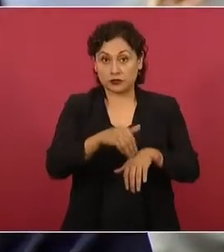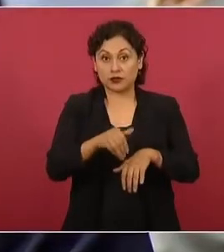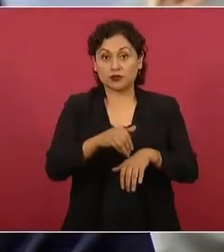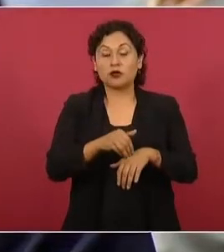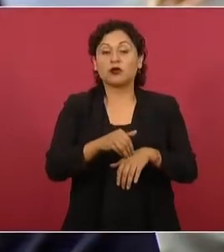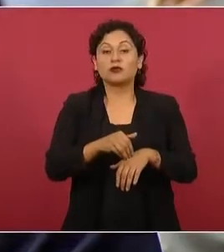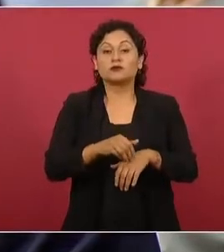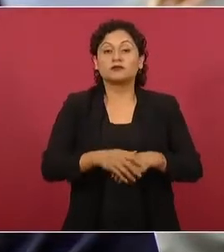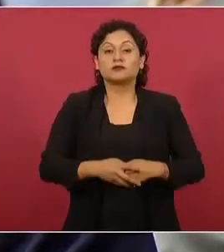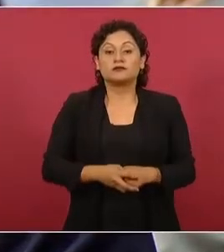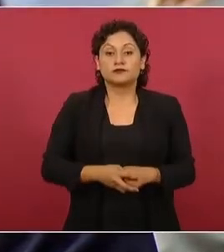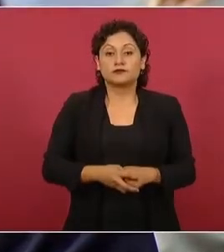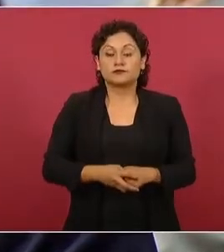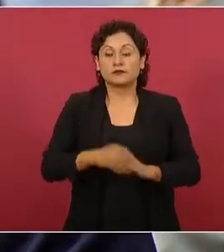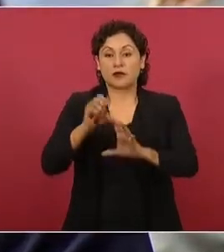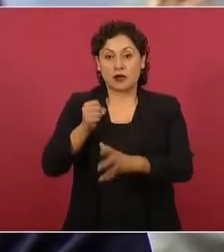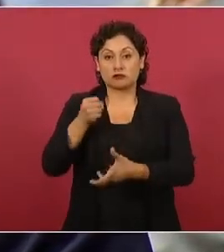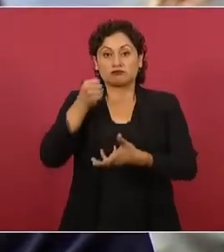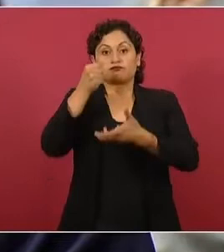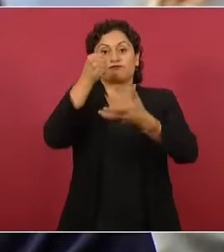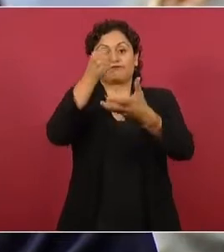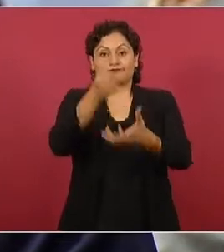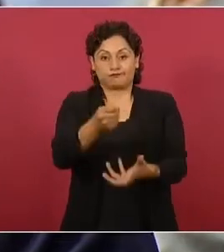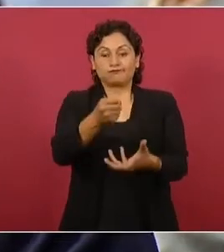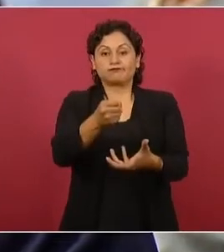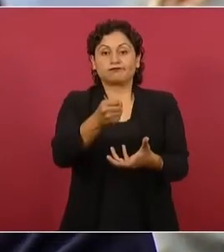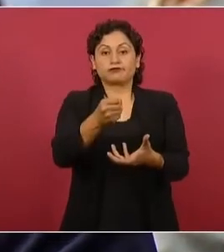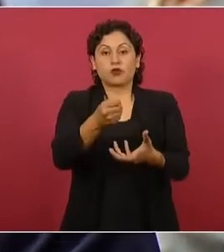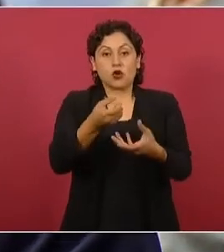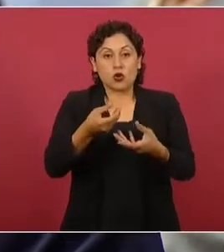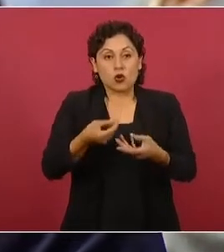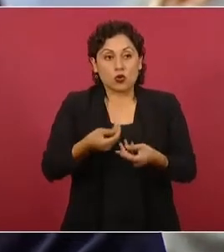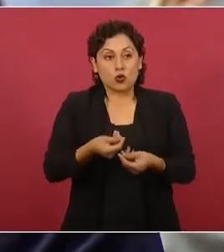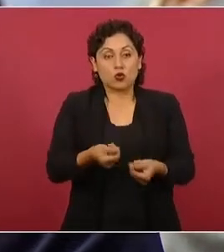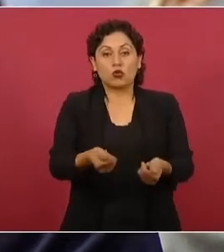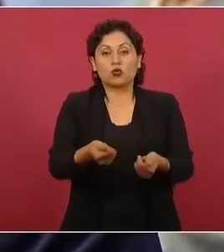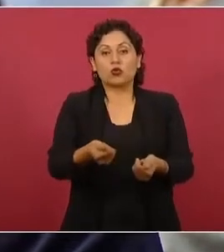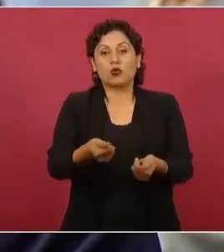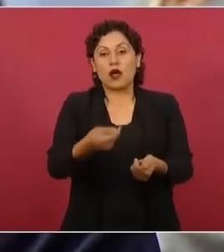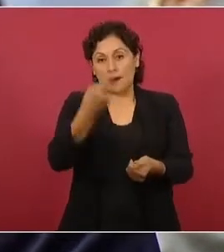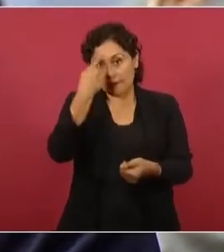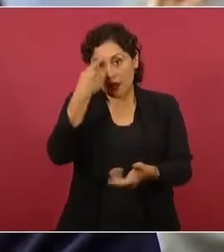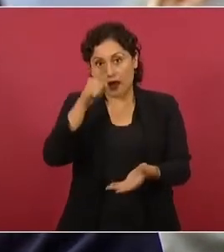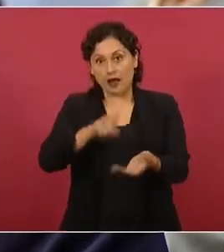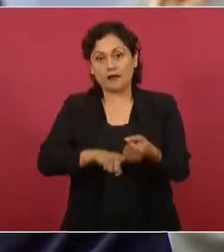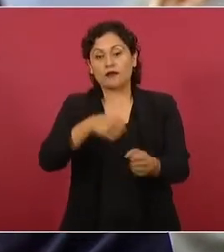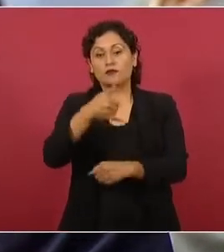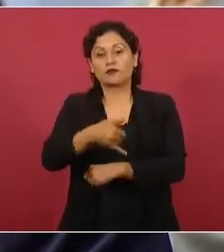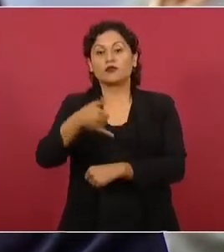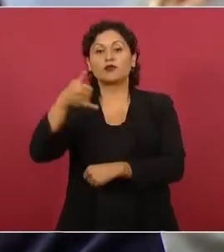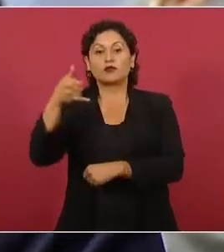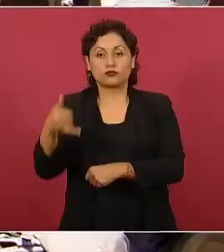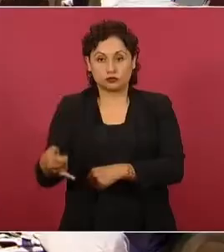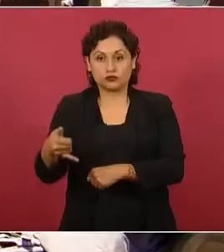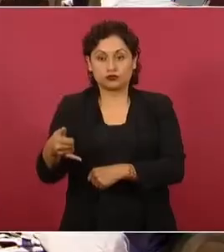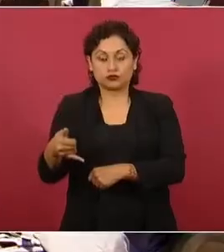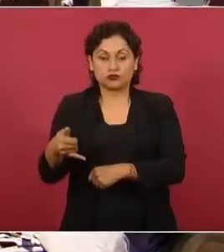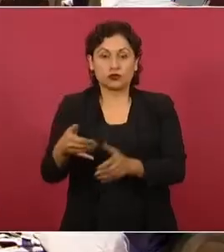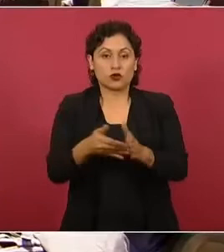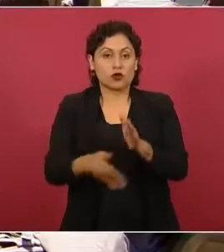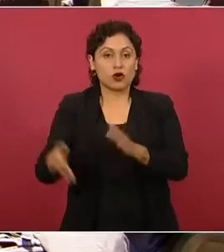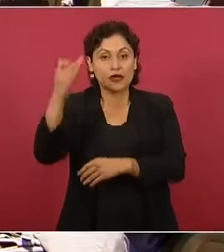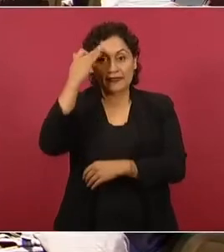del presupuesto de inversiones propias del Instituto del Fondo Nacional de la Vivienda para los Trabajadores correspondientes al